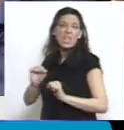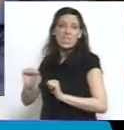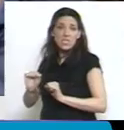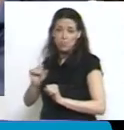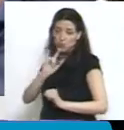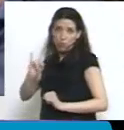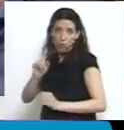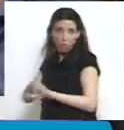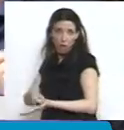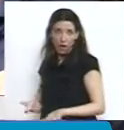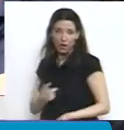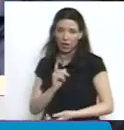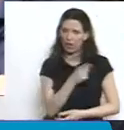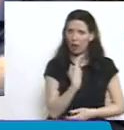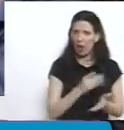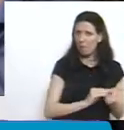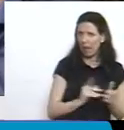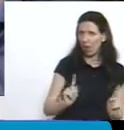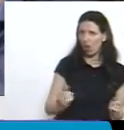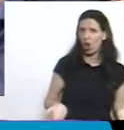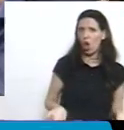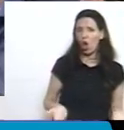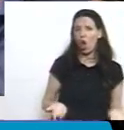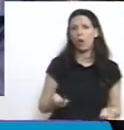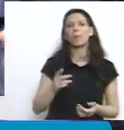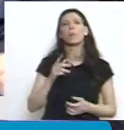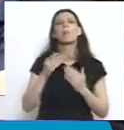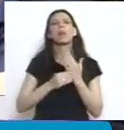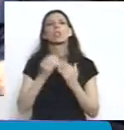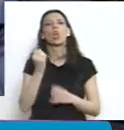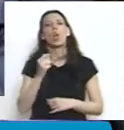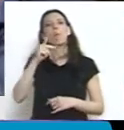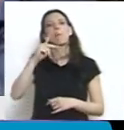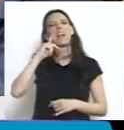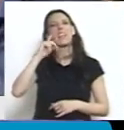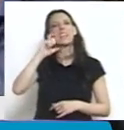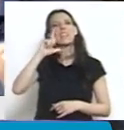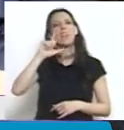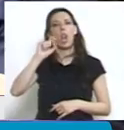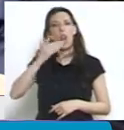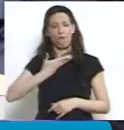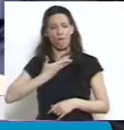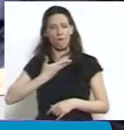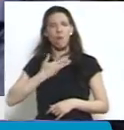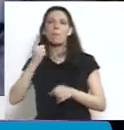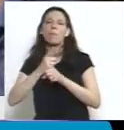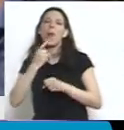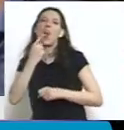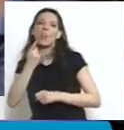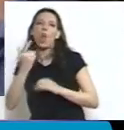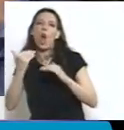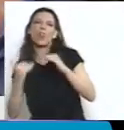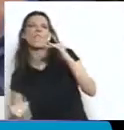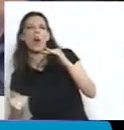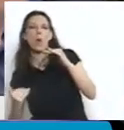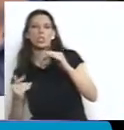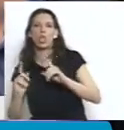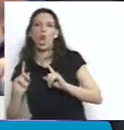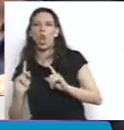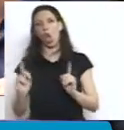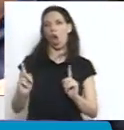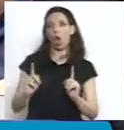fue un anticipo en enero, cuando Kicillof dijo primero que no iban a devaluar y después dijo la devaluación nos la impuso el